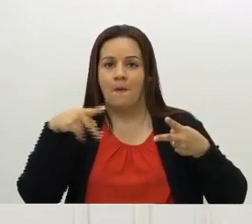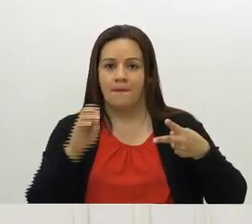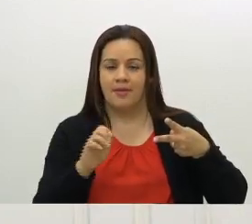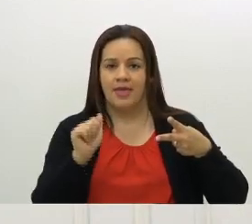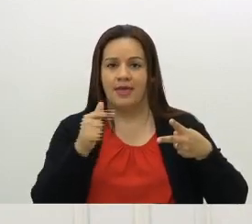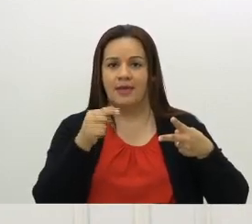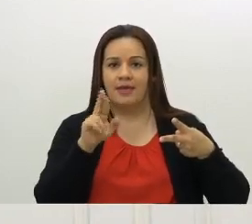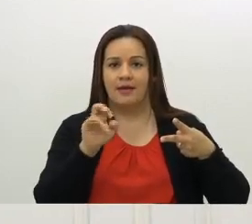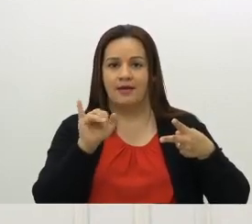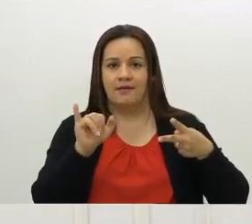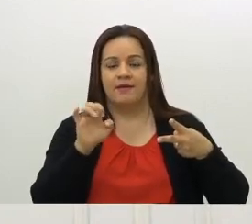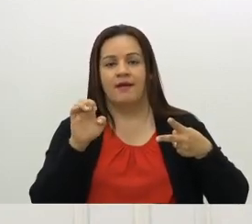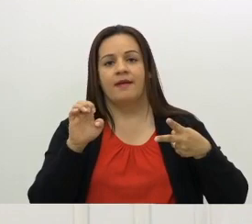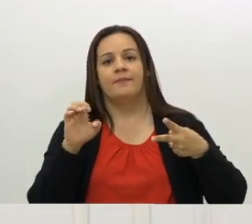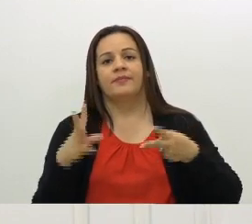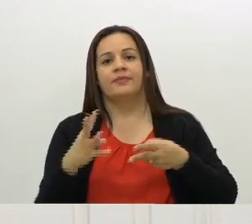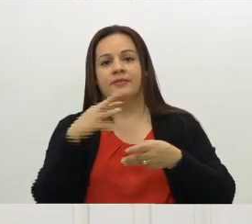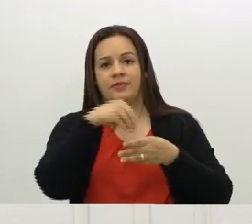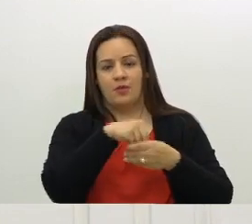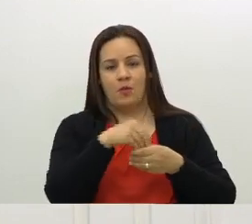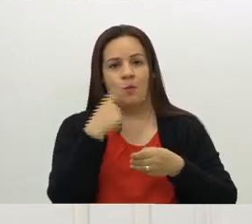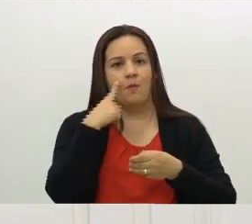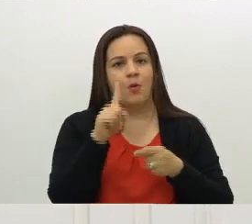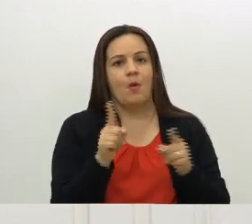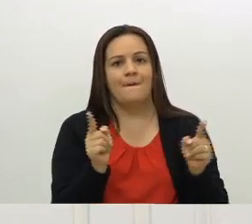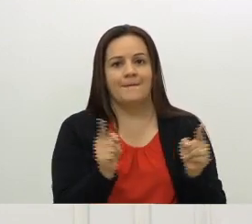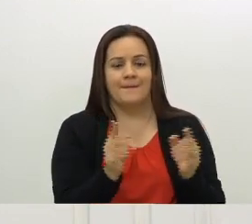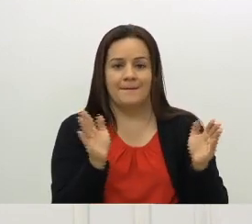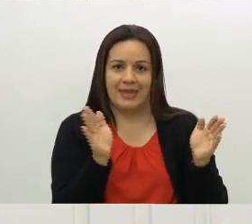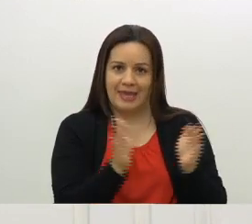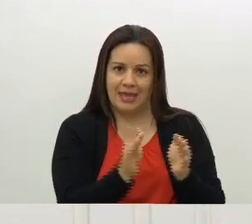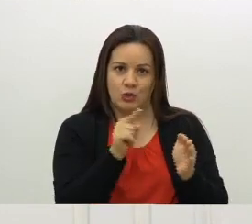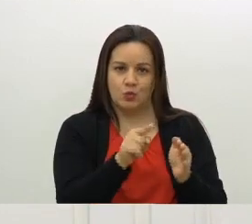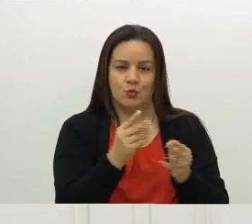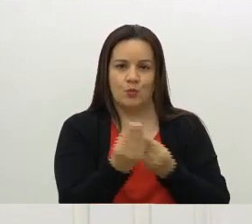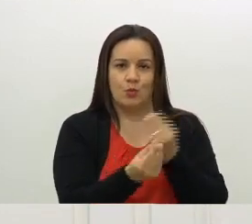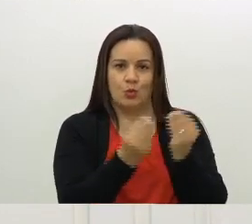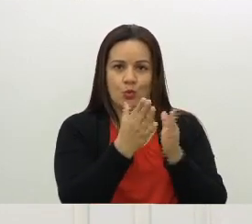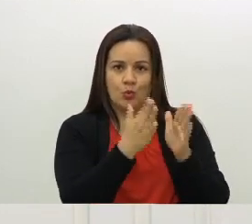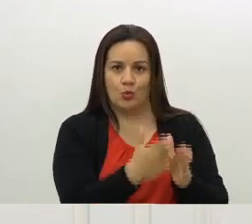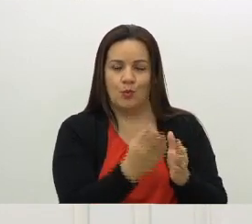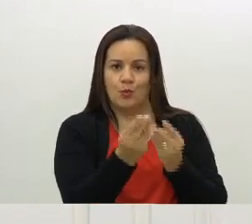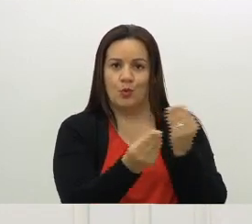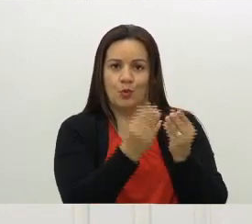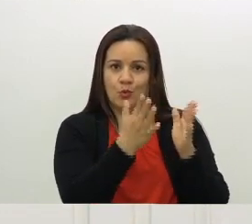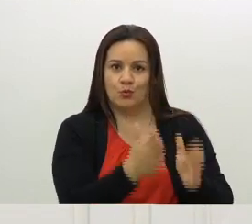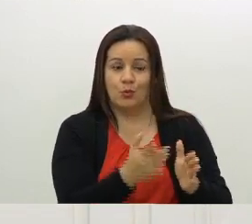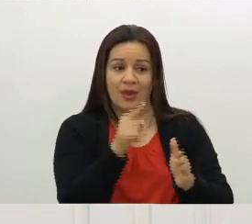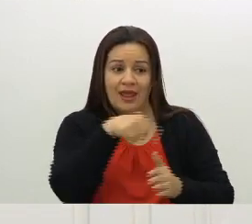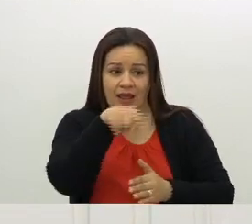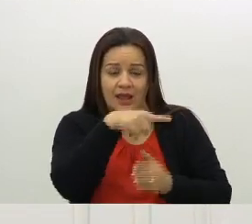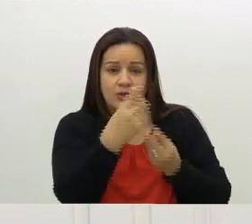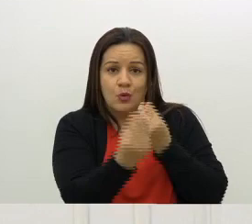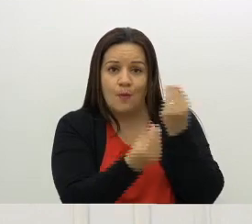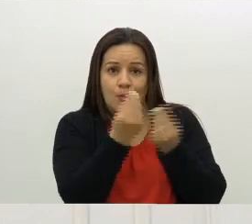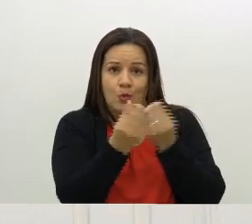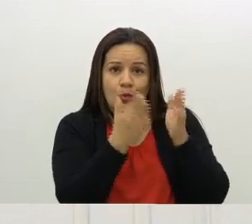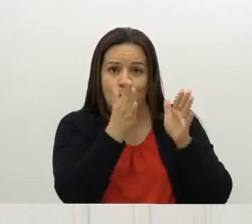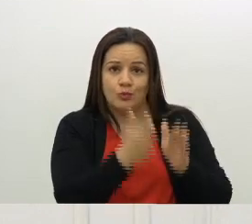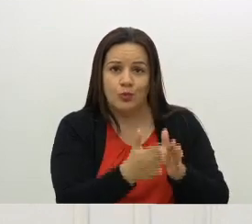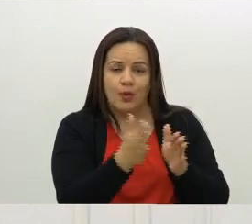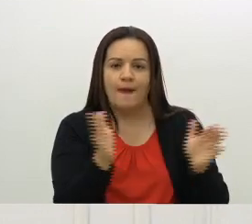por pequeños productores o por productores. El problema fue que esos productores fueron solo los